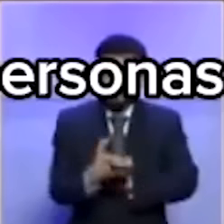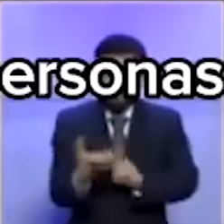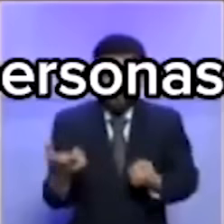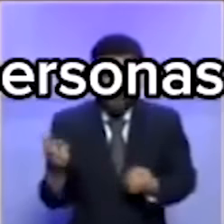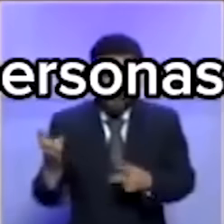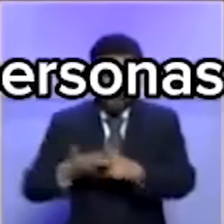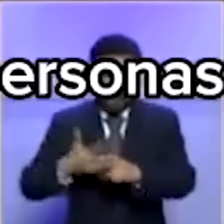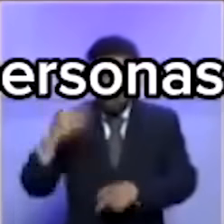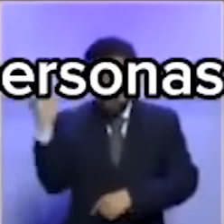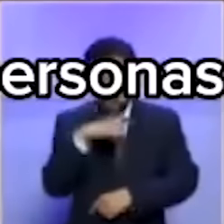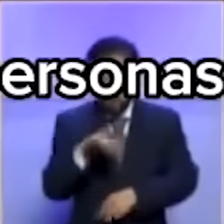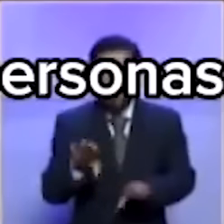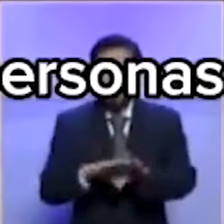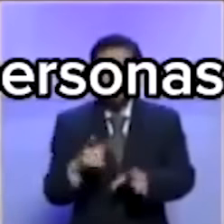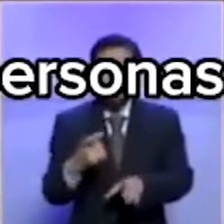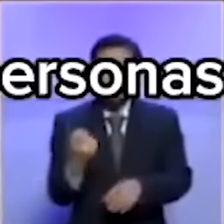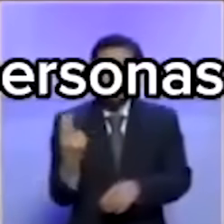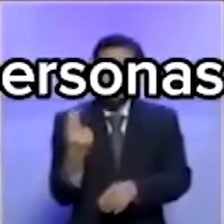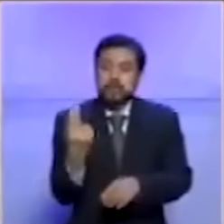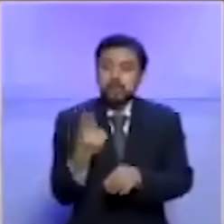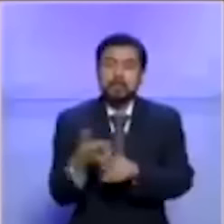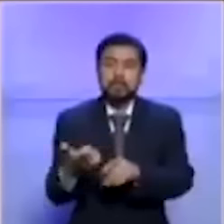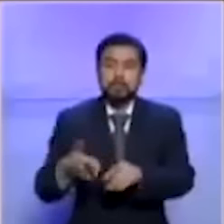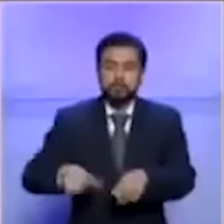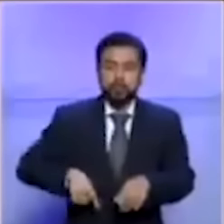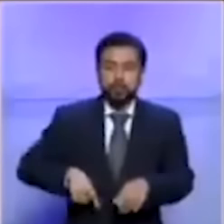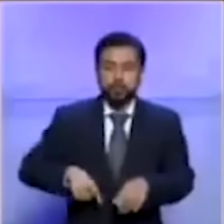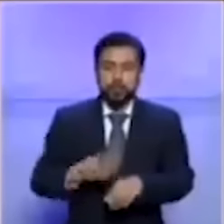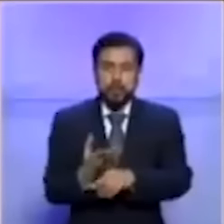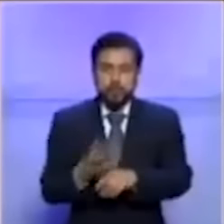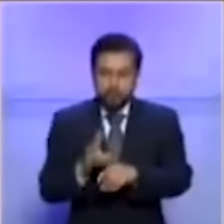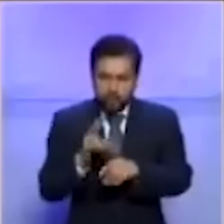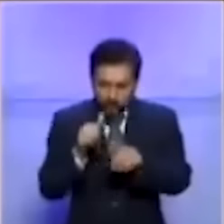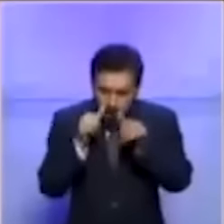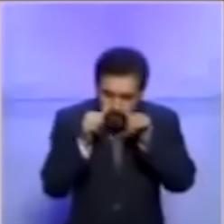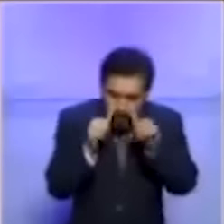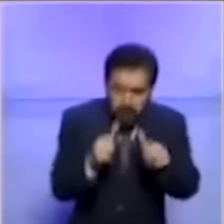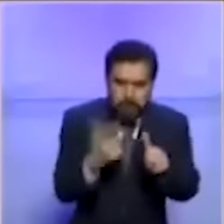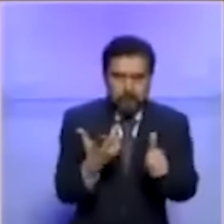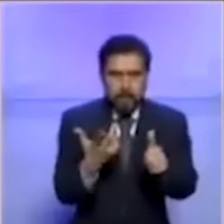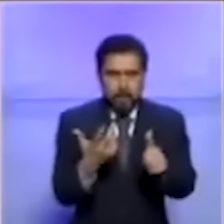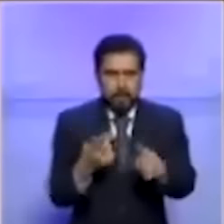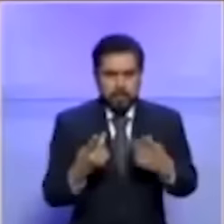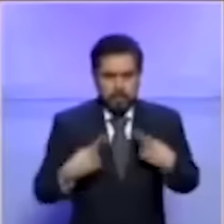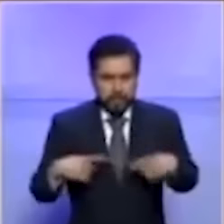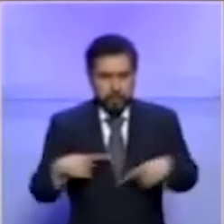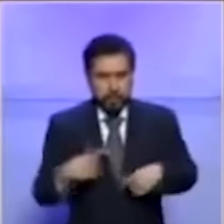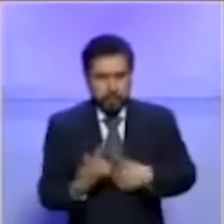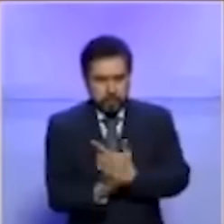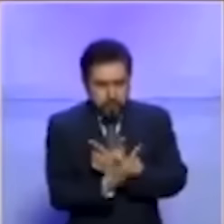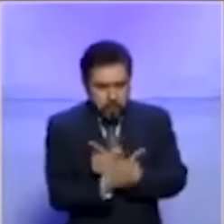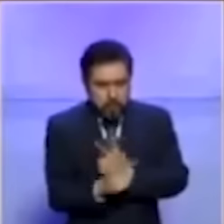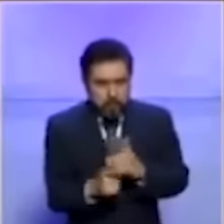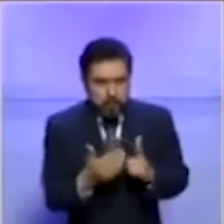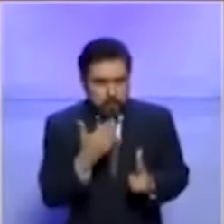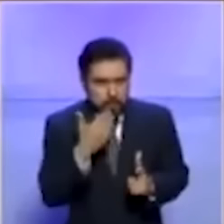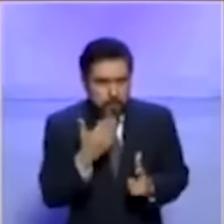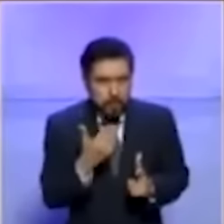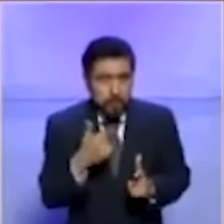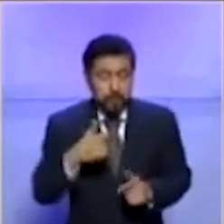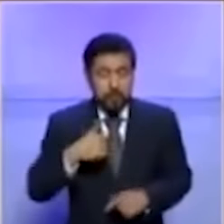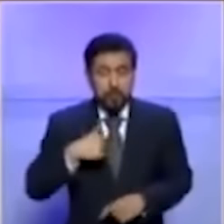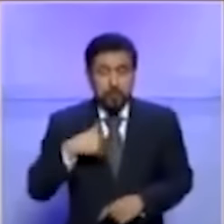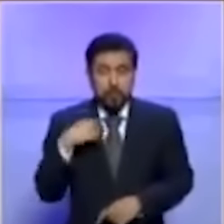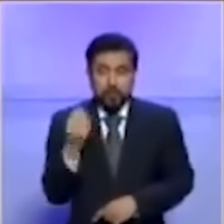promesa democrática de un gobierno para personas que viven y disfrutan su libertad dejo esta pregunta